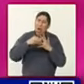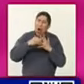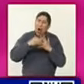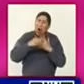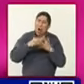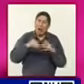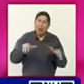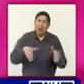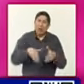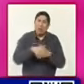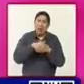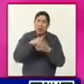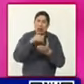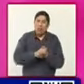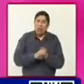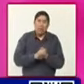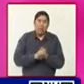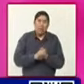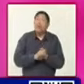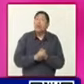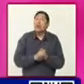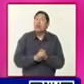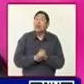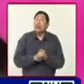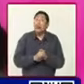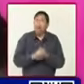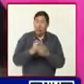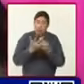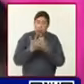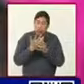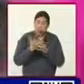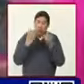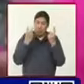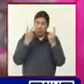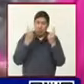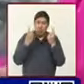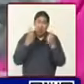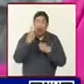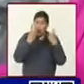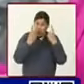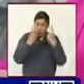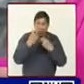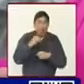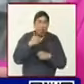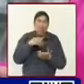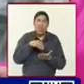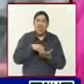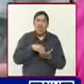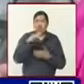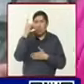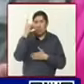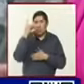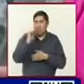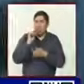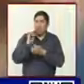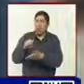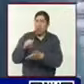matrimonio. ¿Qué más le han robado? ¿Qué más me han sacado, señorita? Tenía dos anillos en la mano. Anillos, sí. Y 10.000 bolivianos que tenía que depositar en la